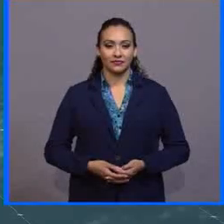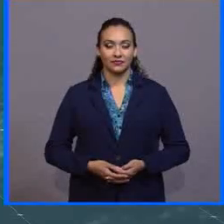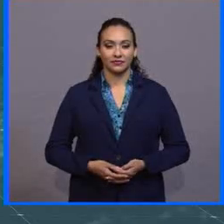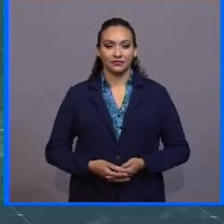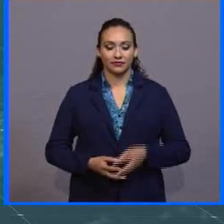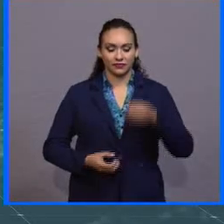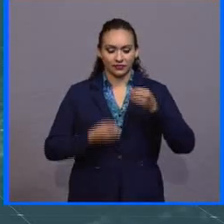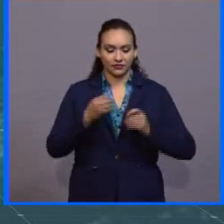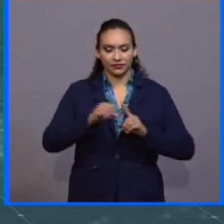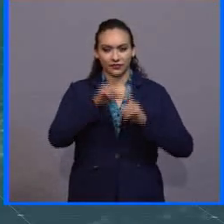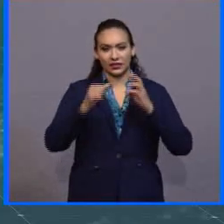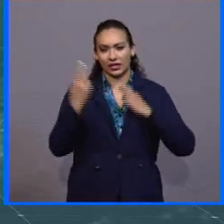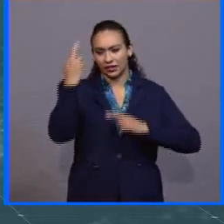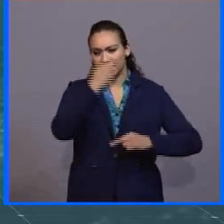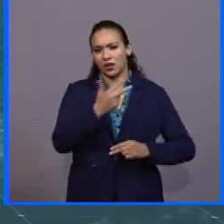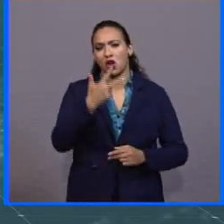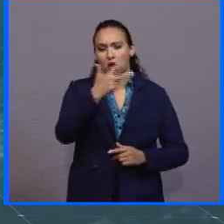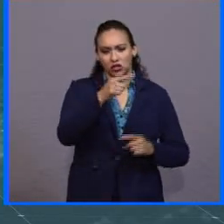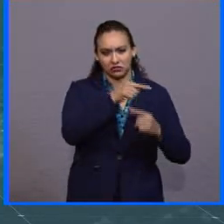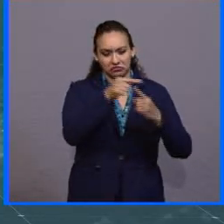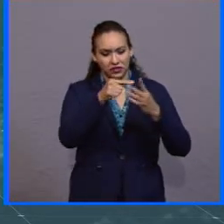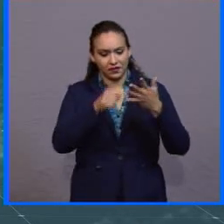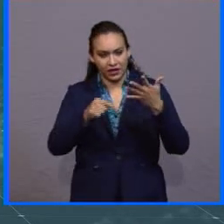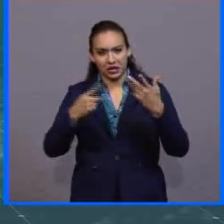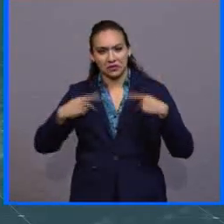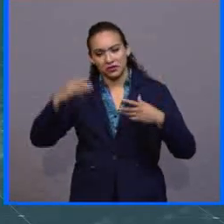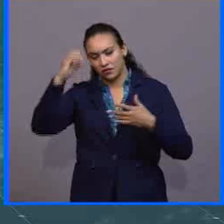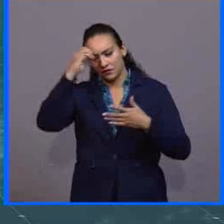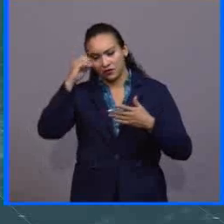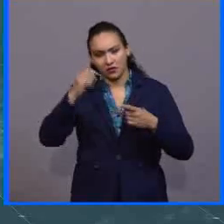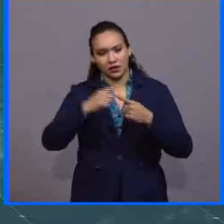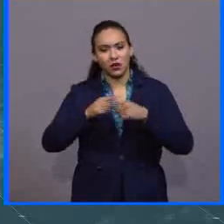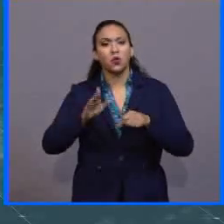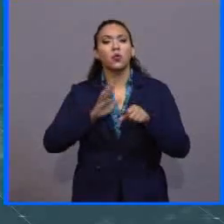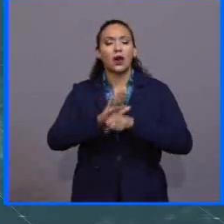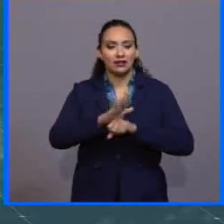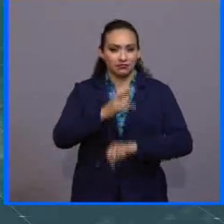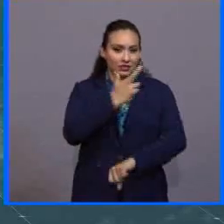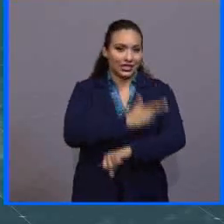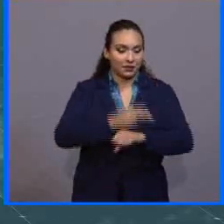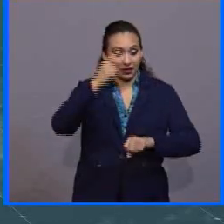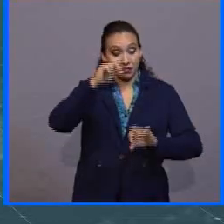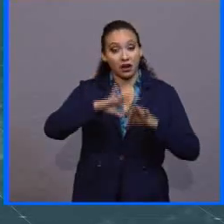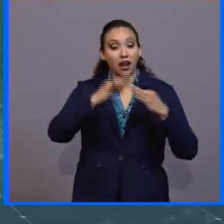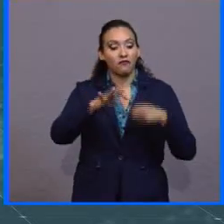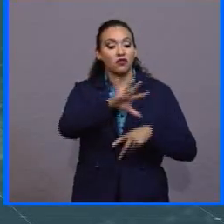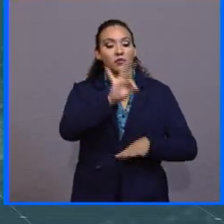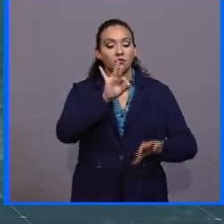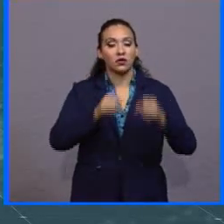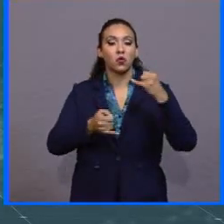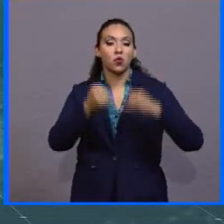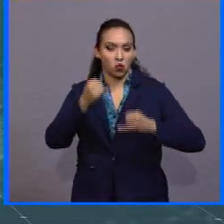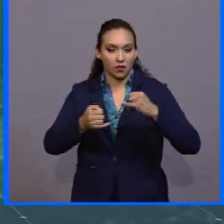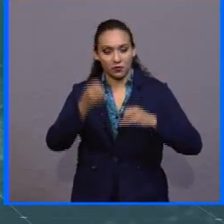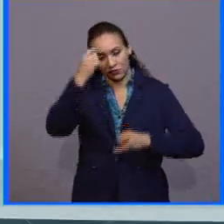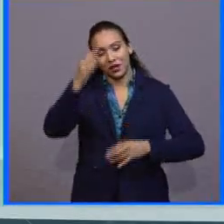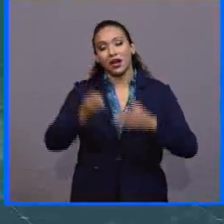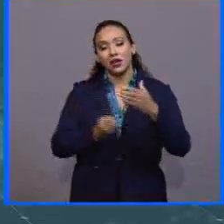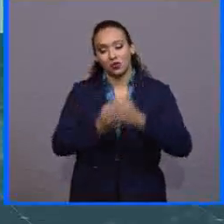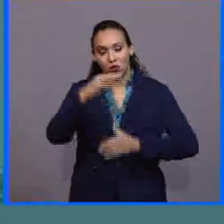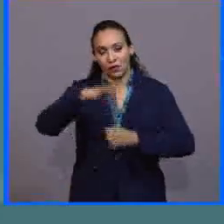La Corte resolvió 8 recursos de inconformidad relacionados con el proceso de selección de candidatos a la elección